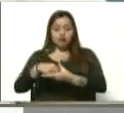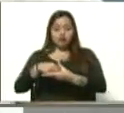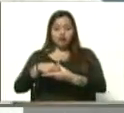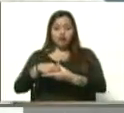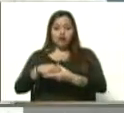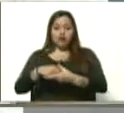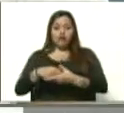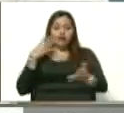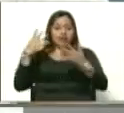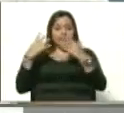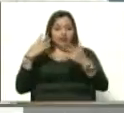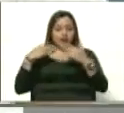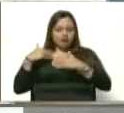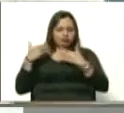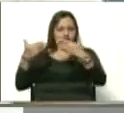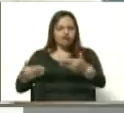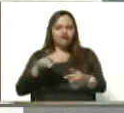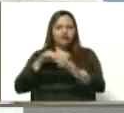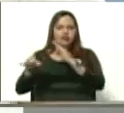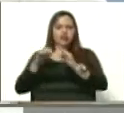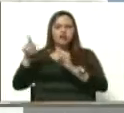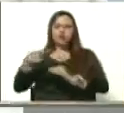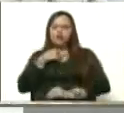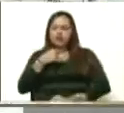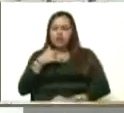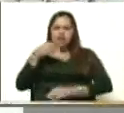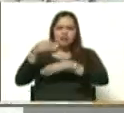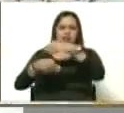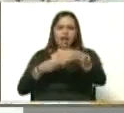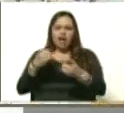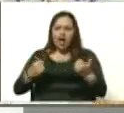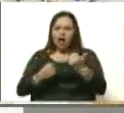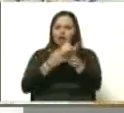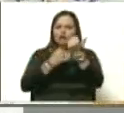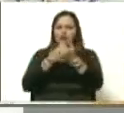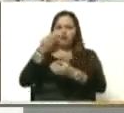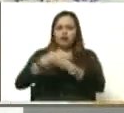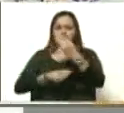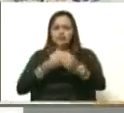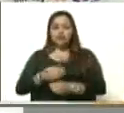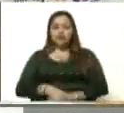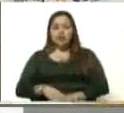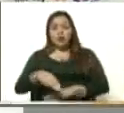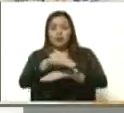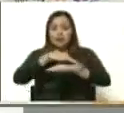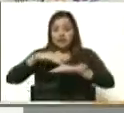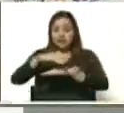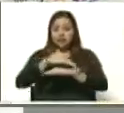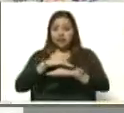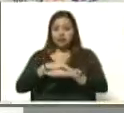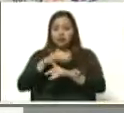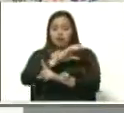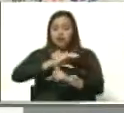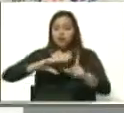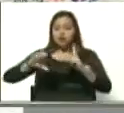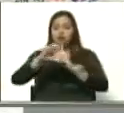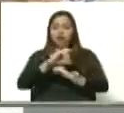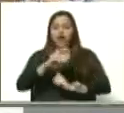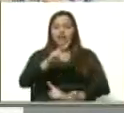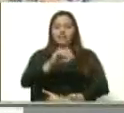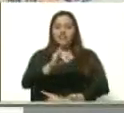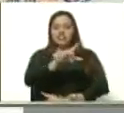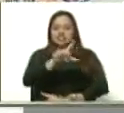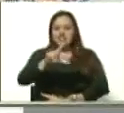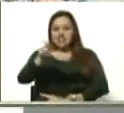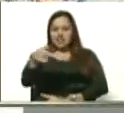progresista. También pues nos gustaría señalar el gran aporte que ha hecho nuestro ministro del Poder Popular para la Cultura, Ernesto Villegas, el